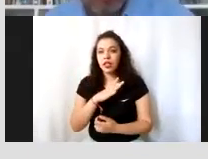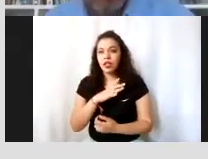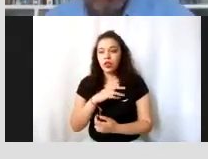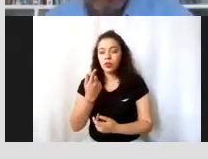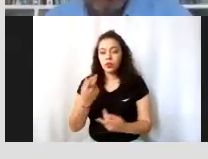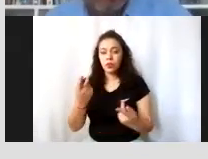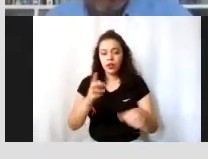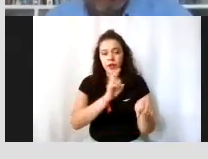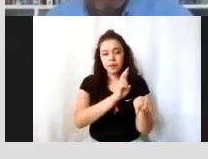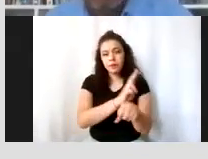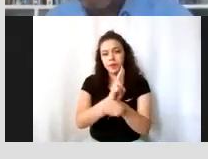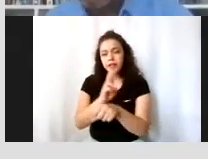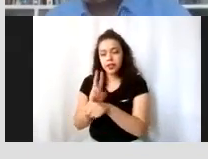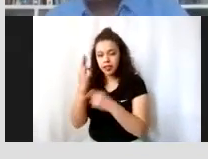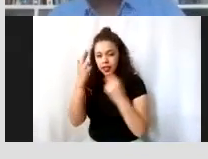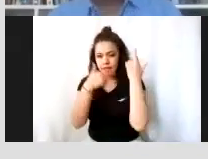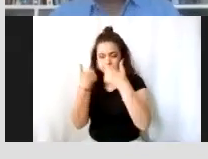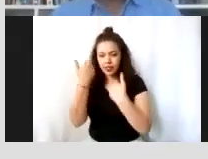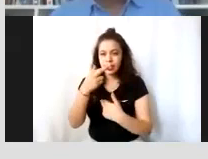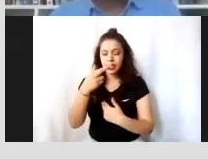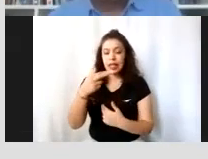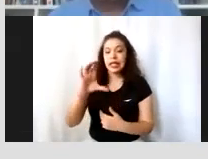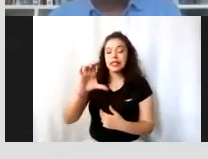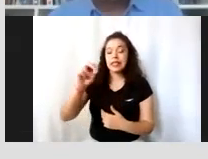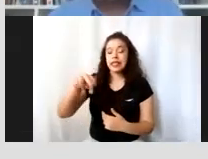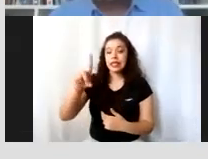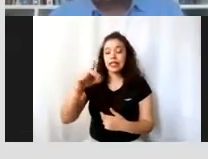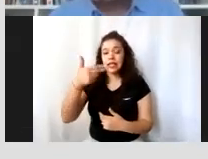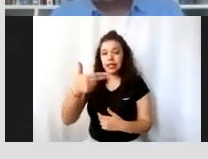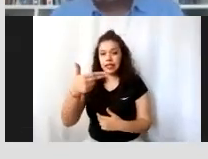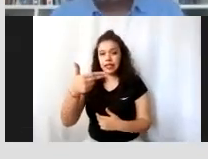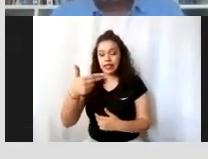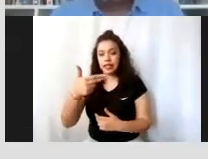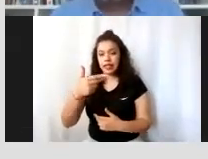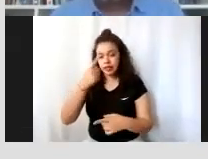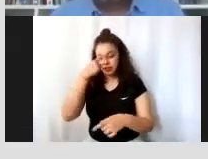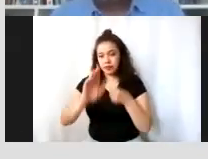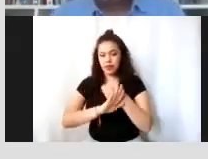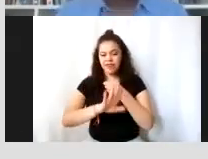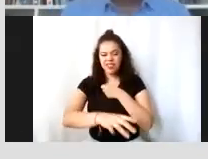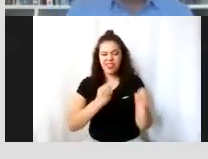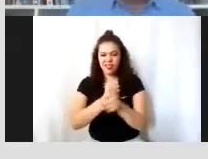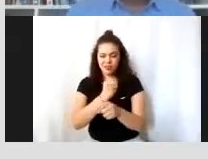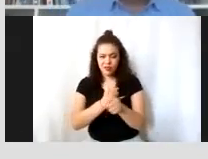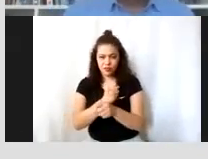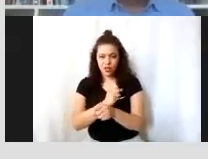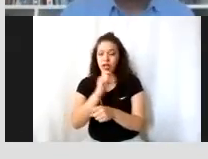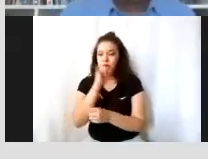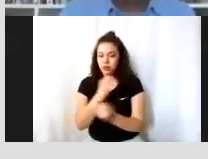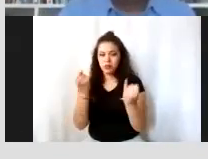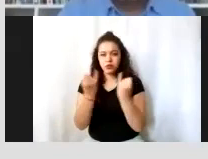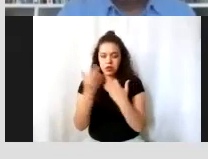de la CNDH en relación a la prevención de la tortura, y también pues